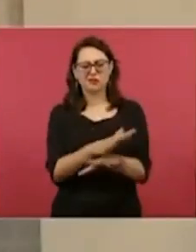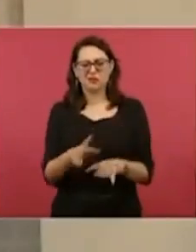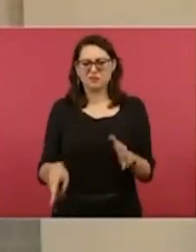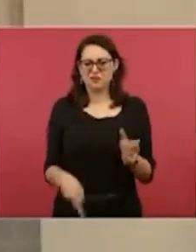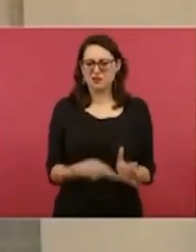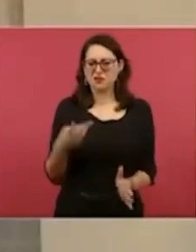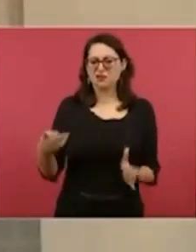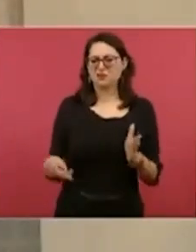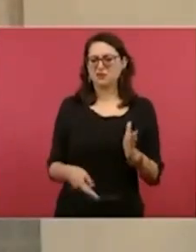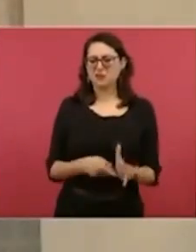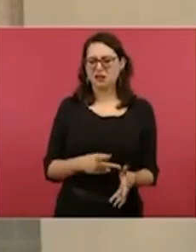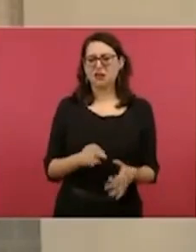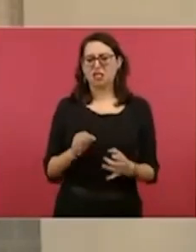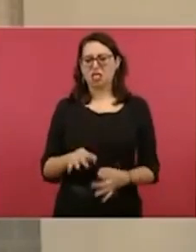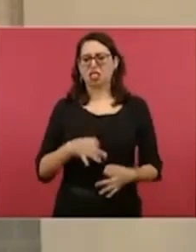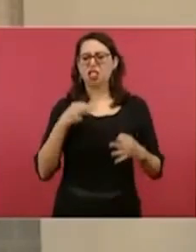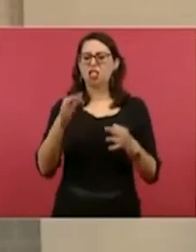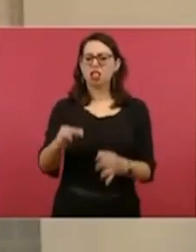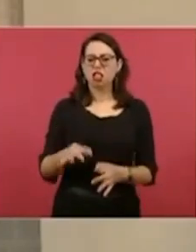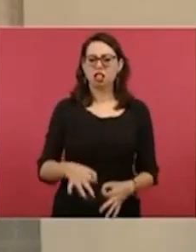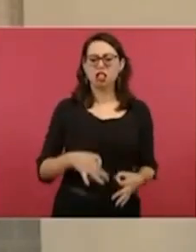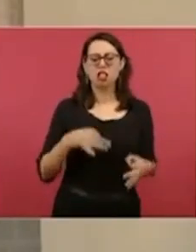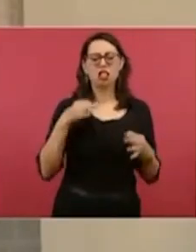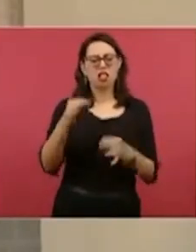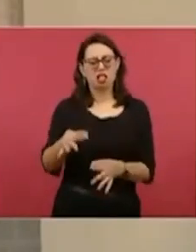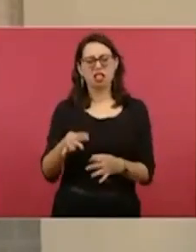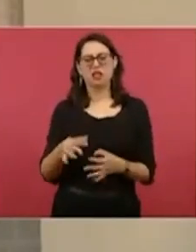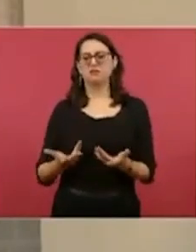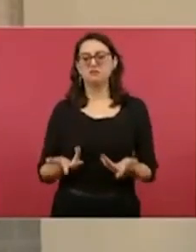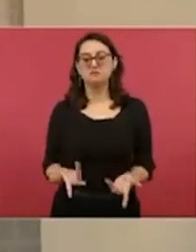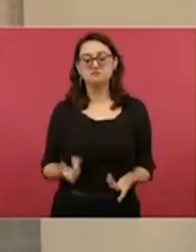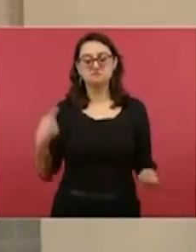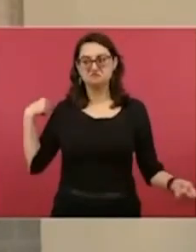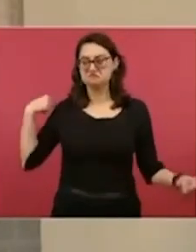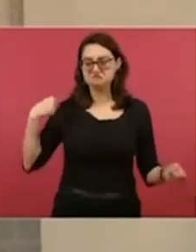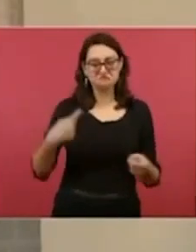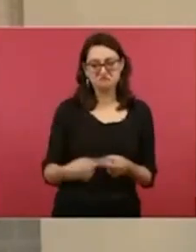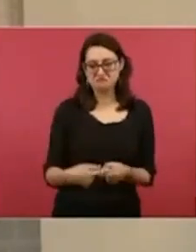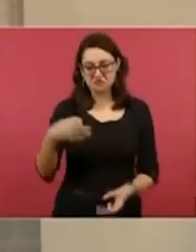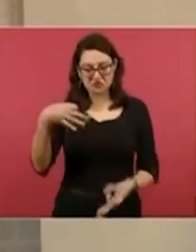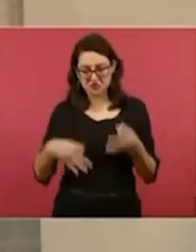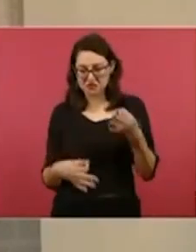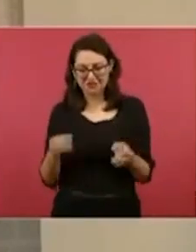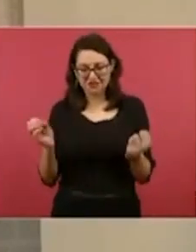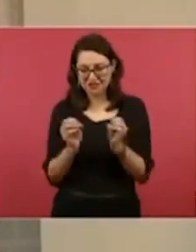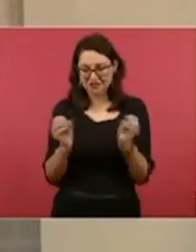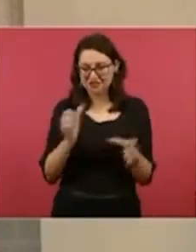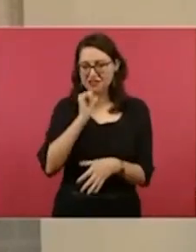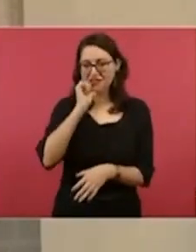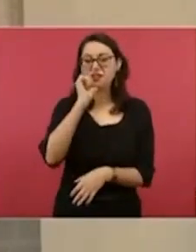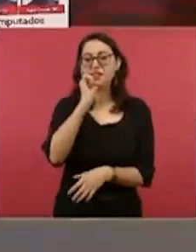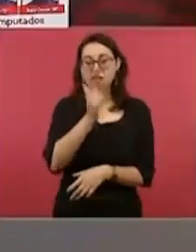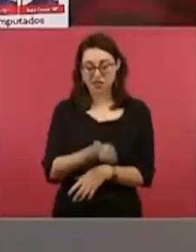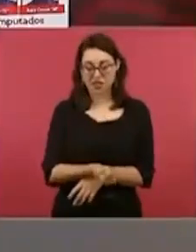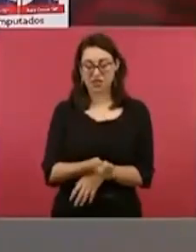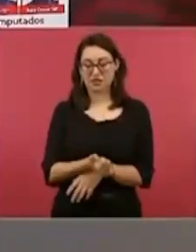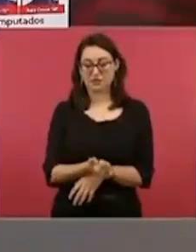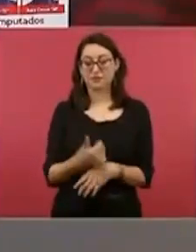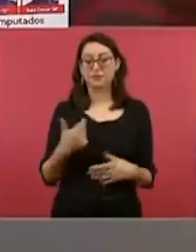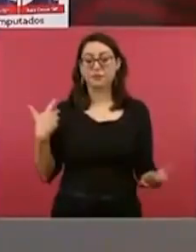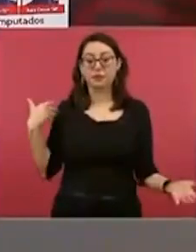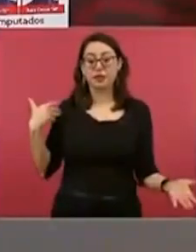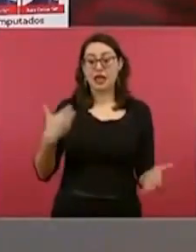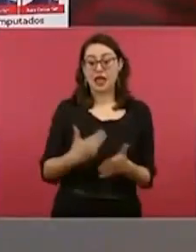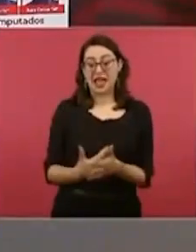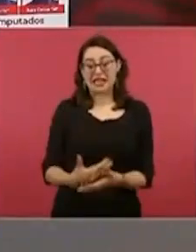secuestradores cuando la pena por este delito va de los 40 a los 100 años de prisión, esto en el estado de Puebla. Pues